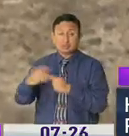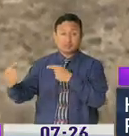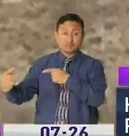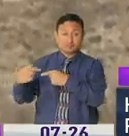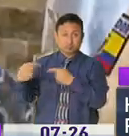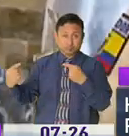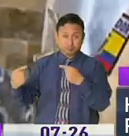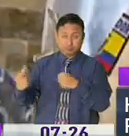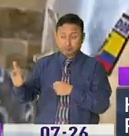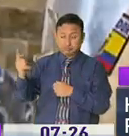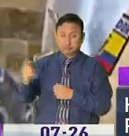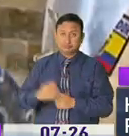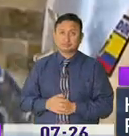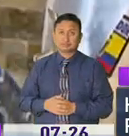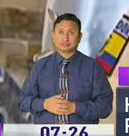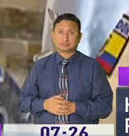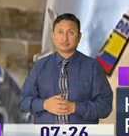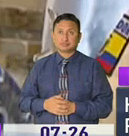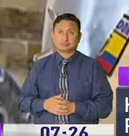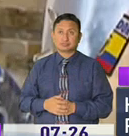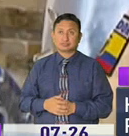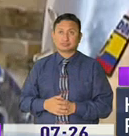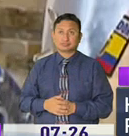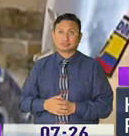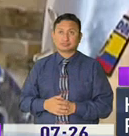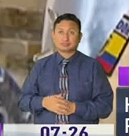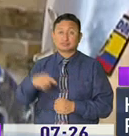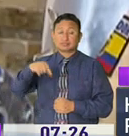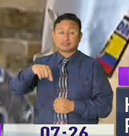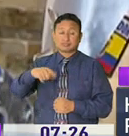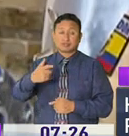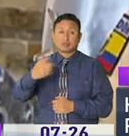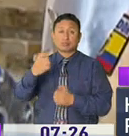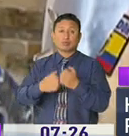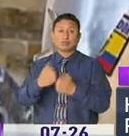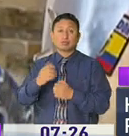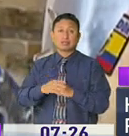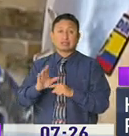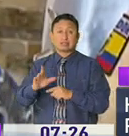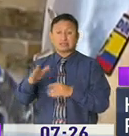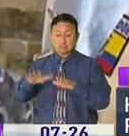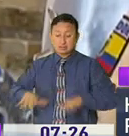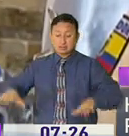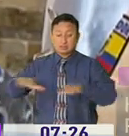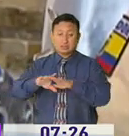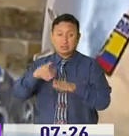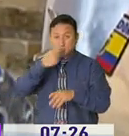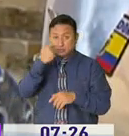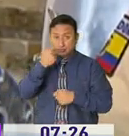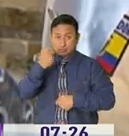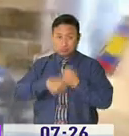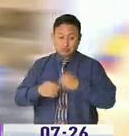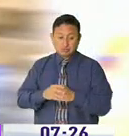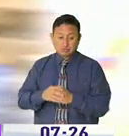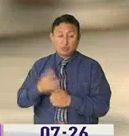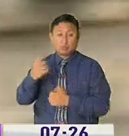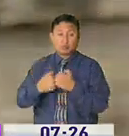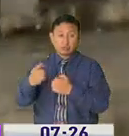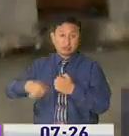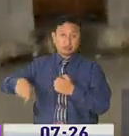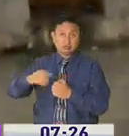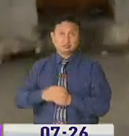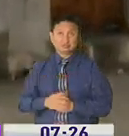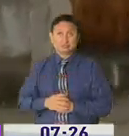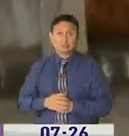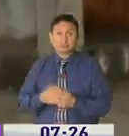se han dado este fin de semana por la pelea de territorio por microtráfico. Entonces son peleas entre bandas delincuenciales. Aún no existen